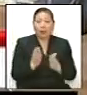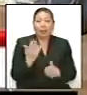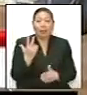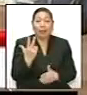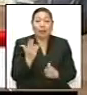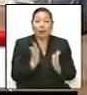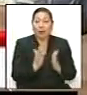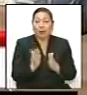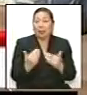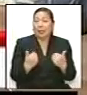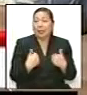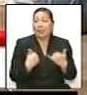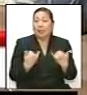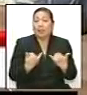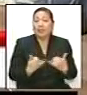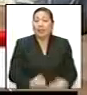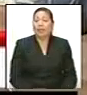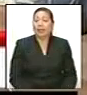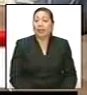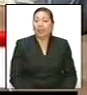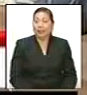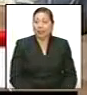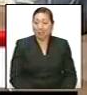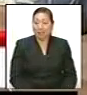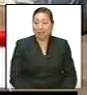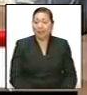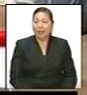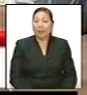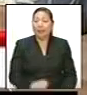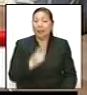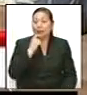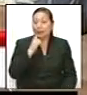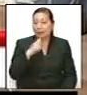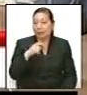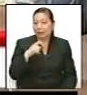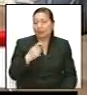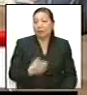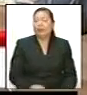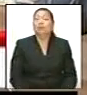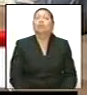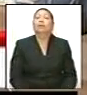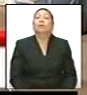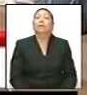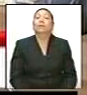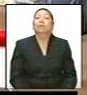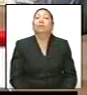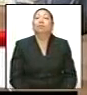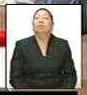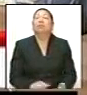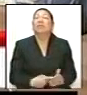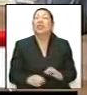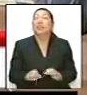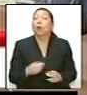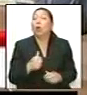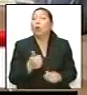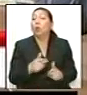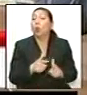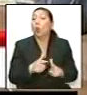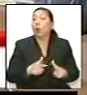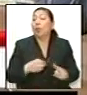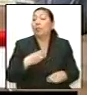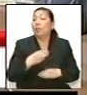tres organismos que tenemos acá nosotros. Señor ministro, es necesario repasar qué están haciendo en otros lugares del